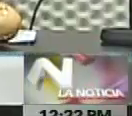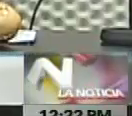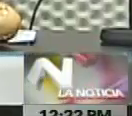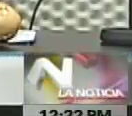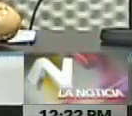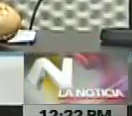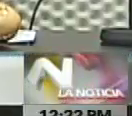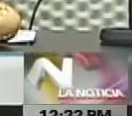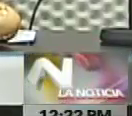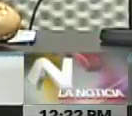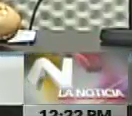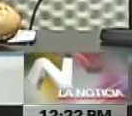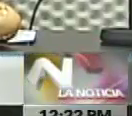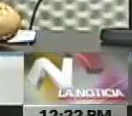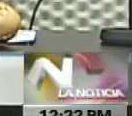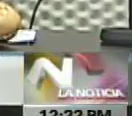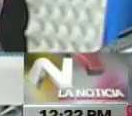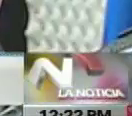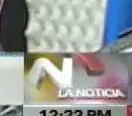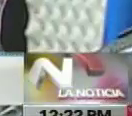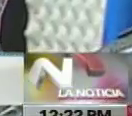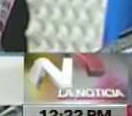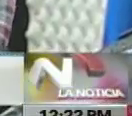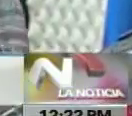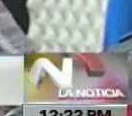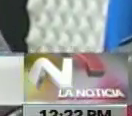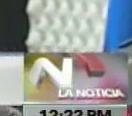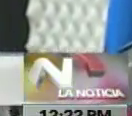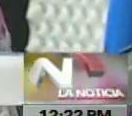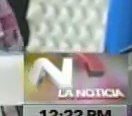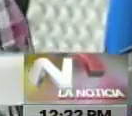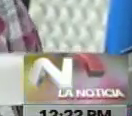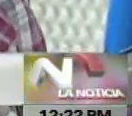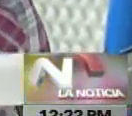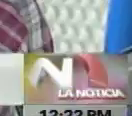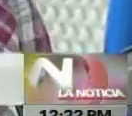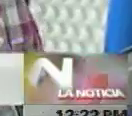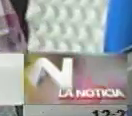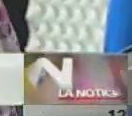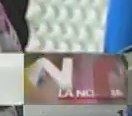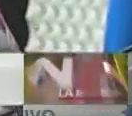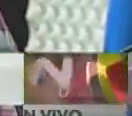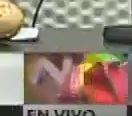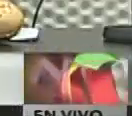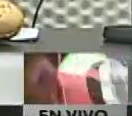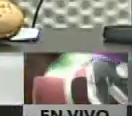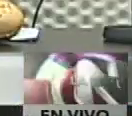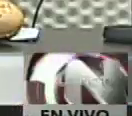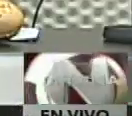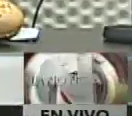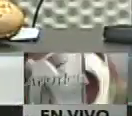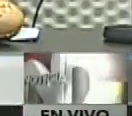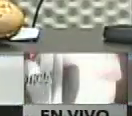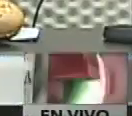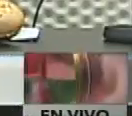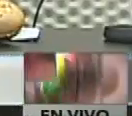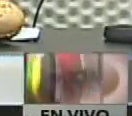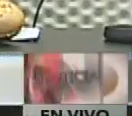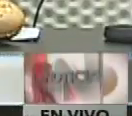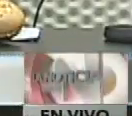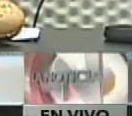donde bueno, es la almirante. Un saludo, pues. Llegan hoy a Caracas. Suena bien, ¿verdad? El tema. Sabroso. Lo compartimos. ¿Quién